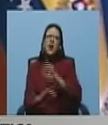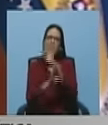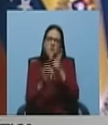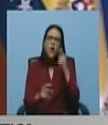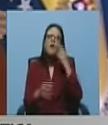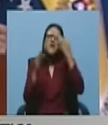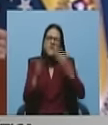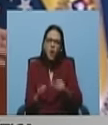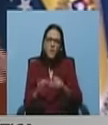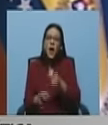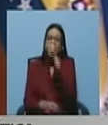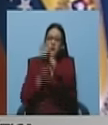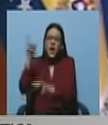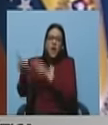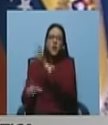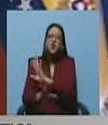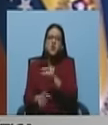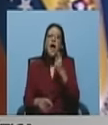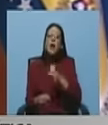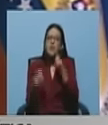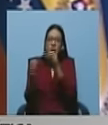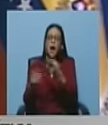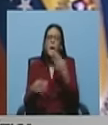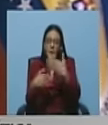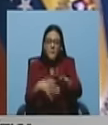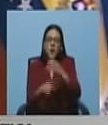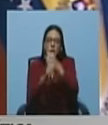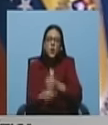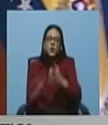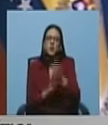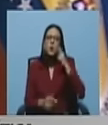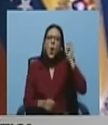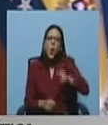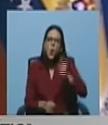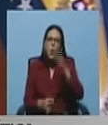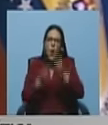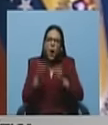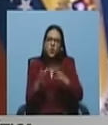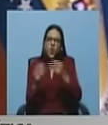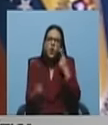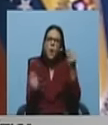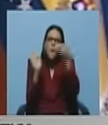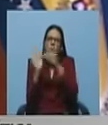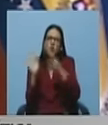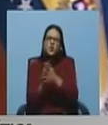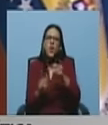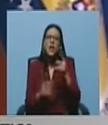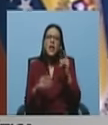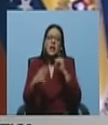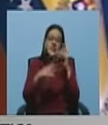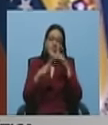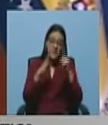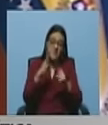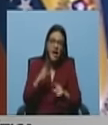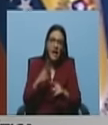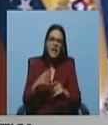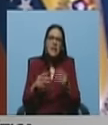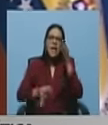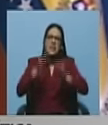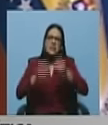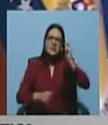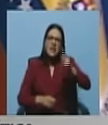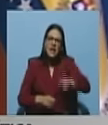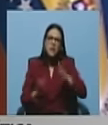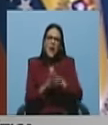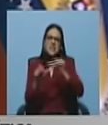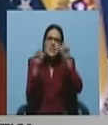de manera formal. Estas personas ya están judicializadas, ya han sido puestos a la orden de los distintos tribunales del sistema